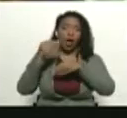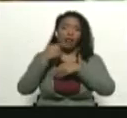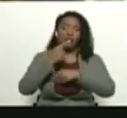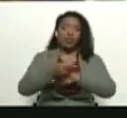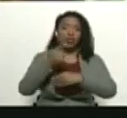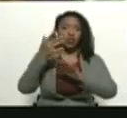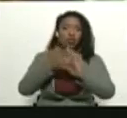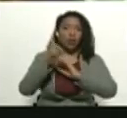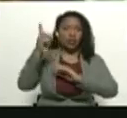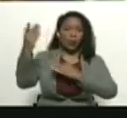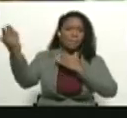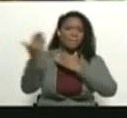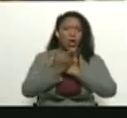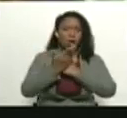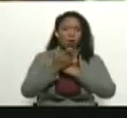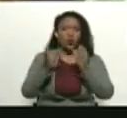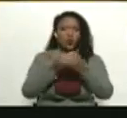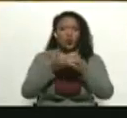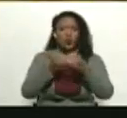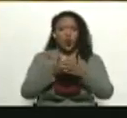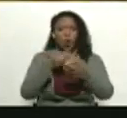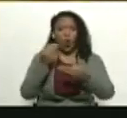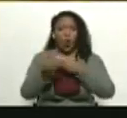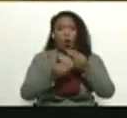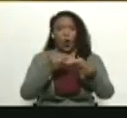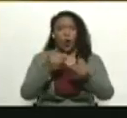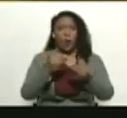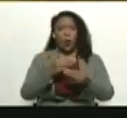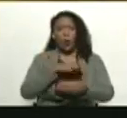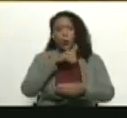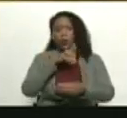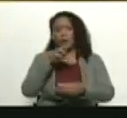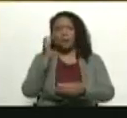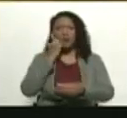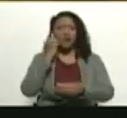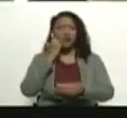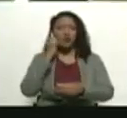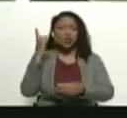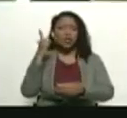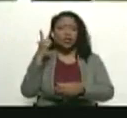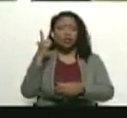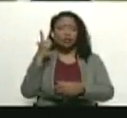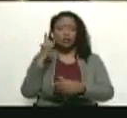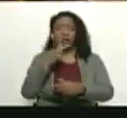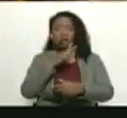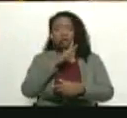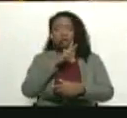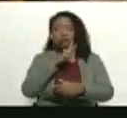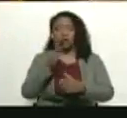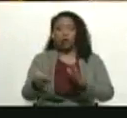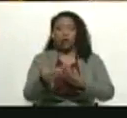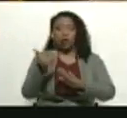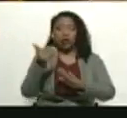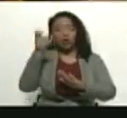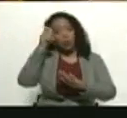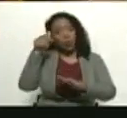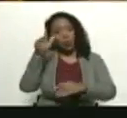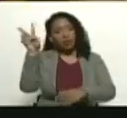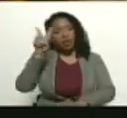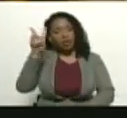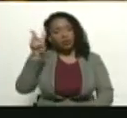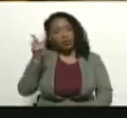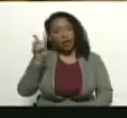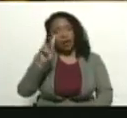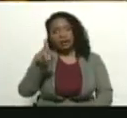como un castigo colectivo, como un genocidio, como una acción devastadora contra no solo la población venezolana,